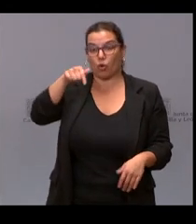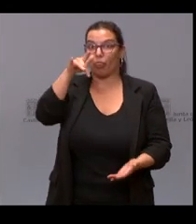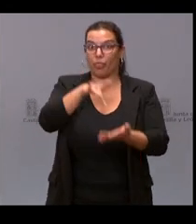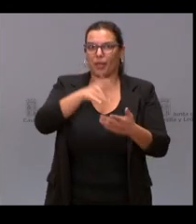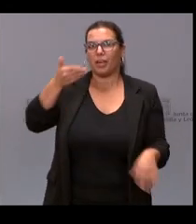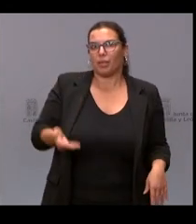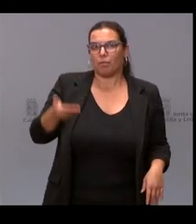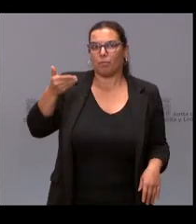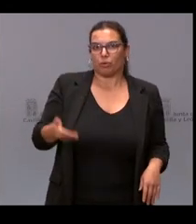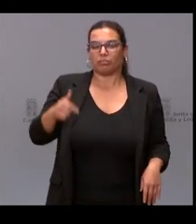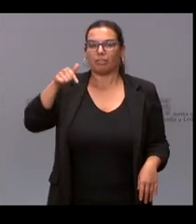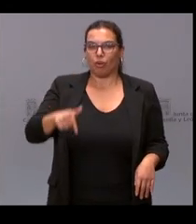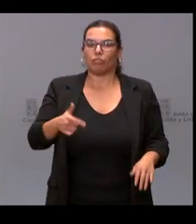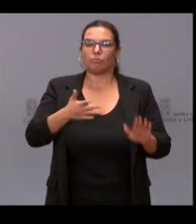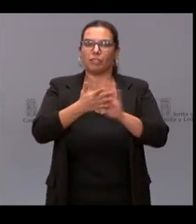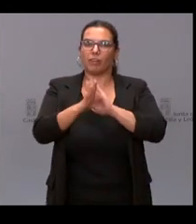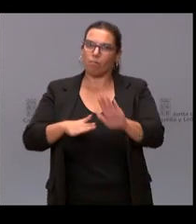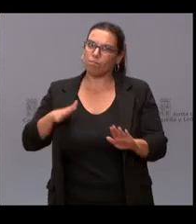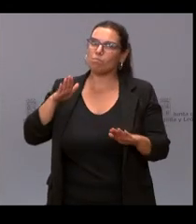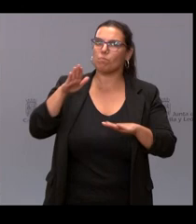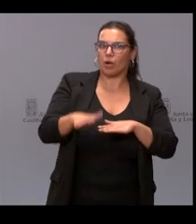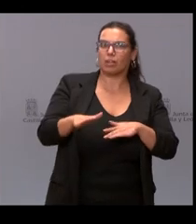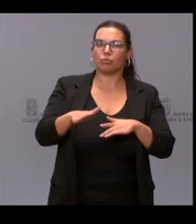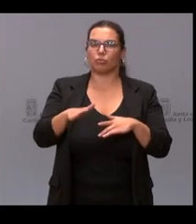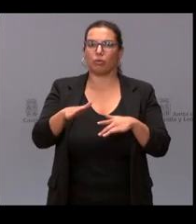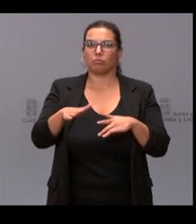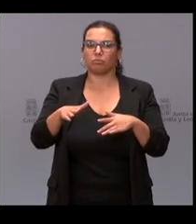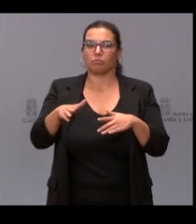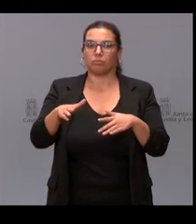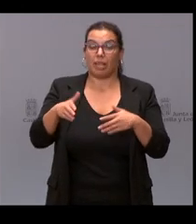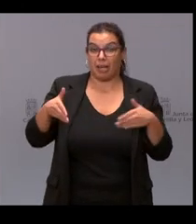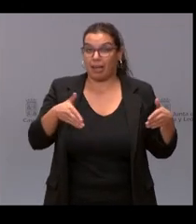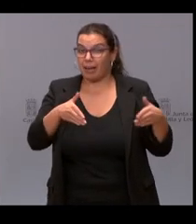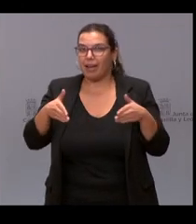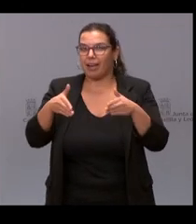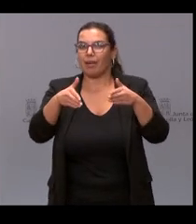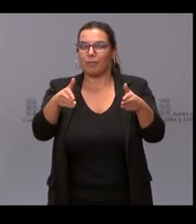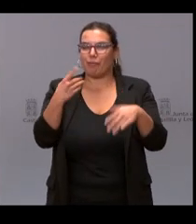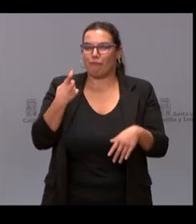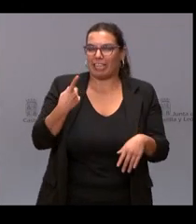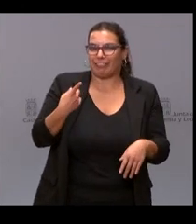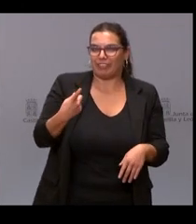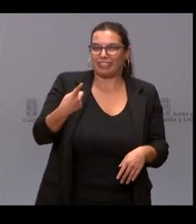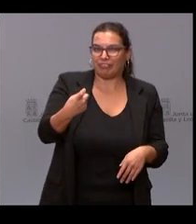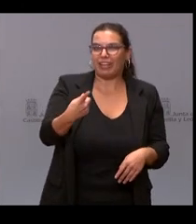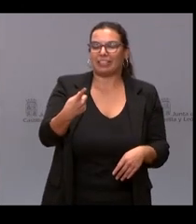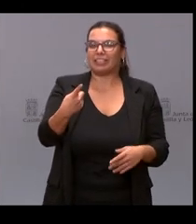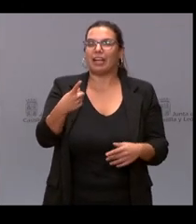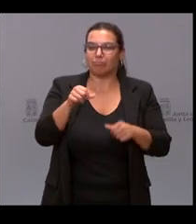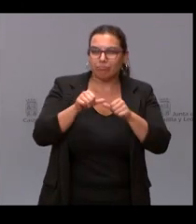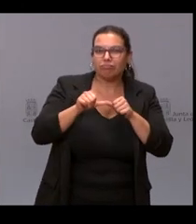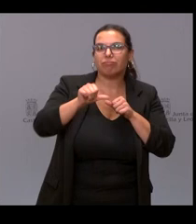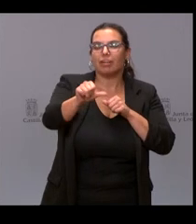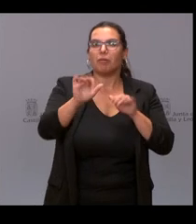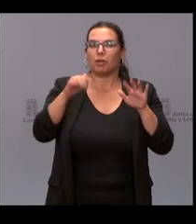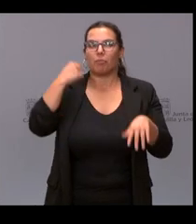en el que damos un paso más en un camino que todavía tiene algún recorrido, pero yo